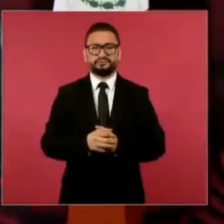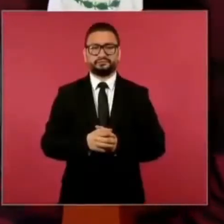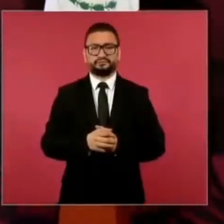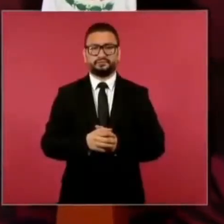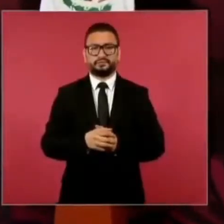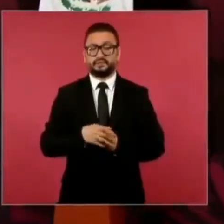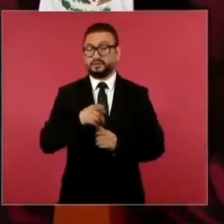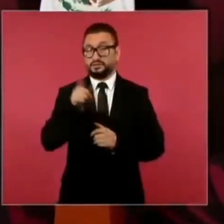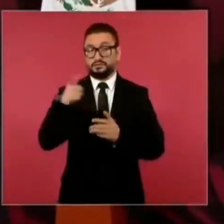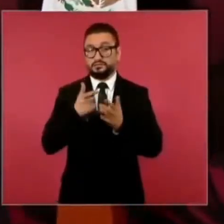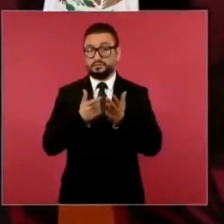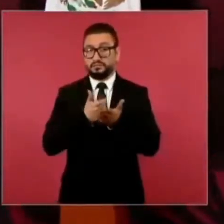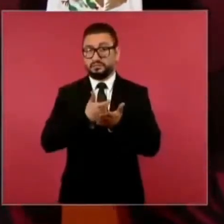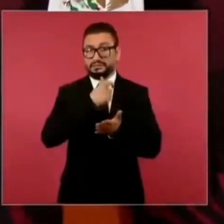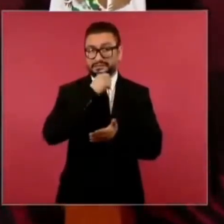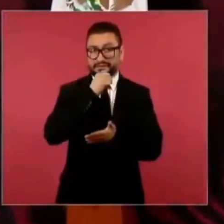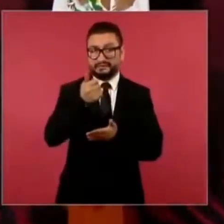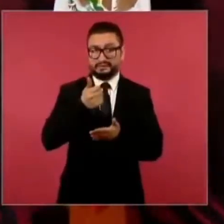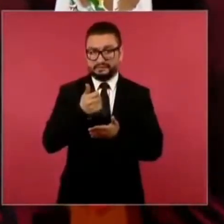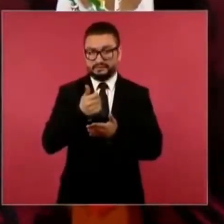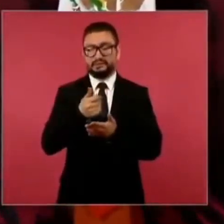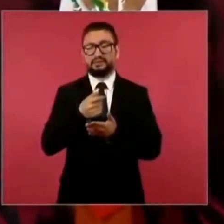Fiscales,